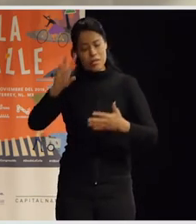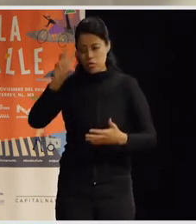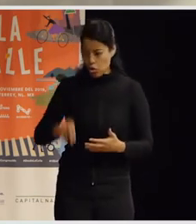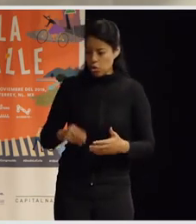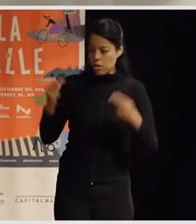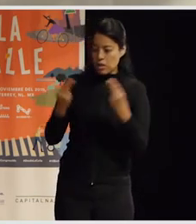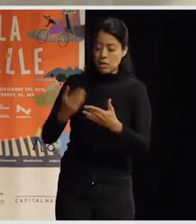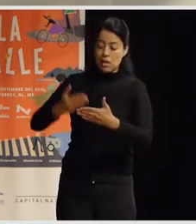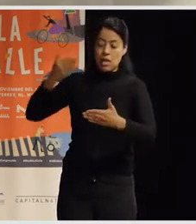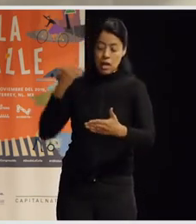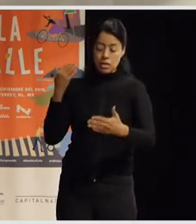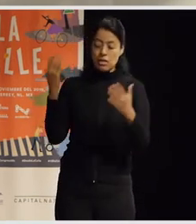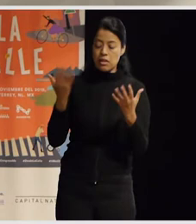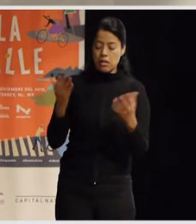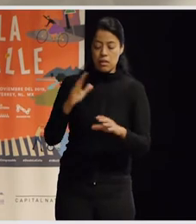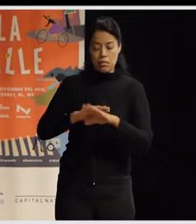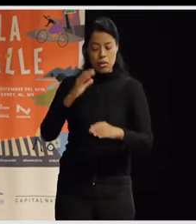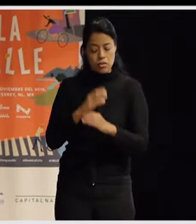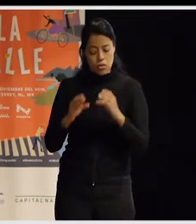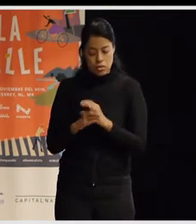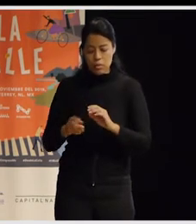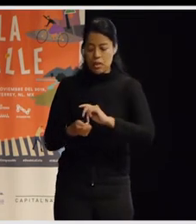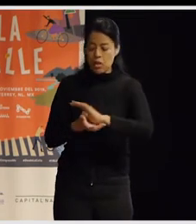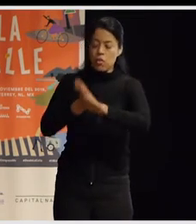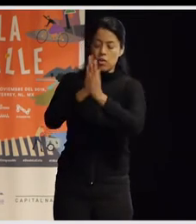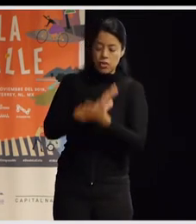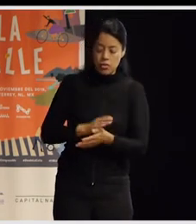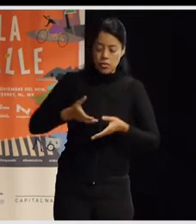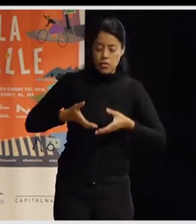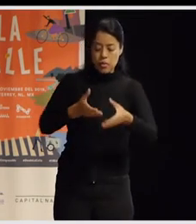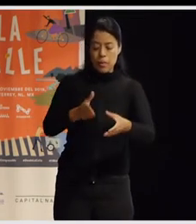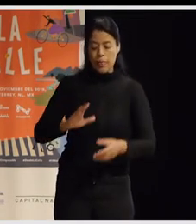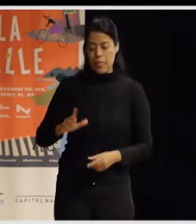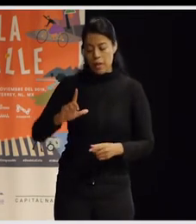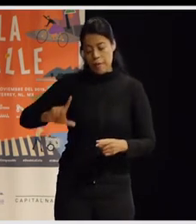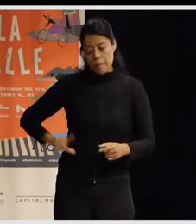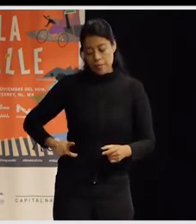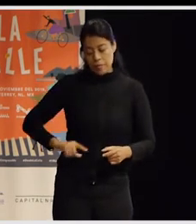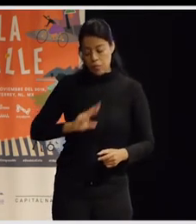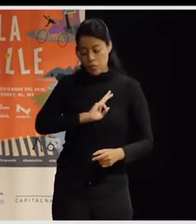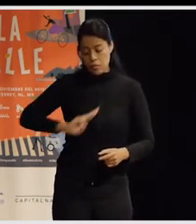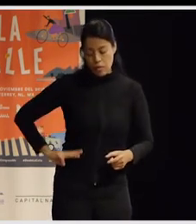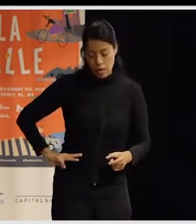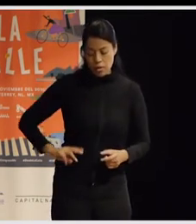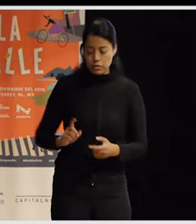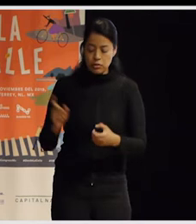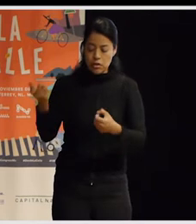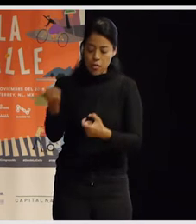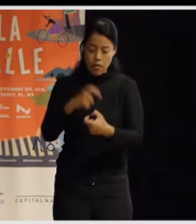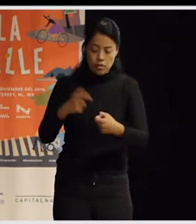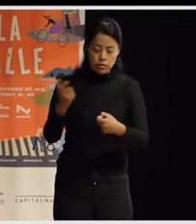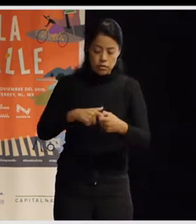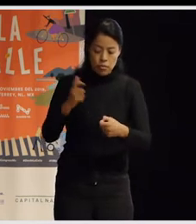haya una transformación en las calles y bueno el gobierno municipal invirtió en el centro de operaciones ellos